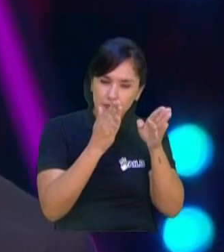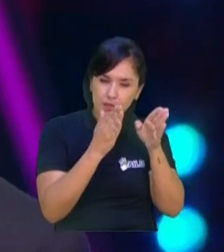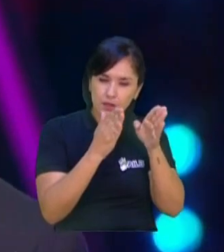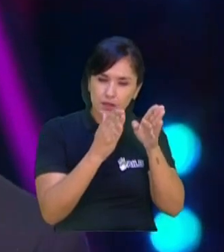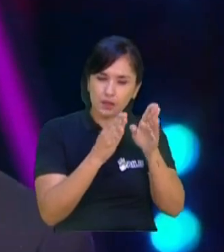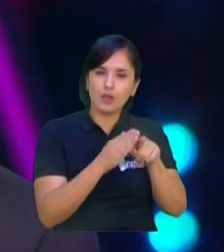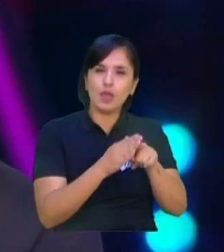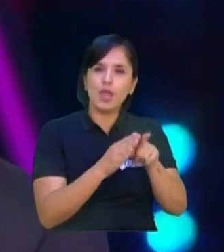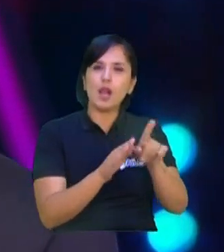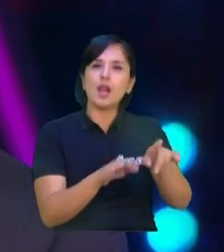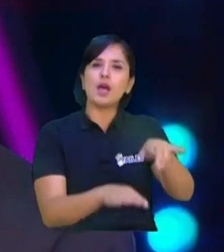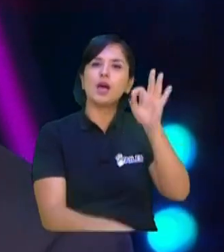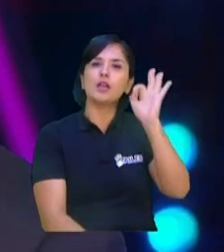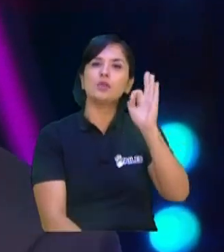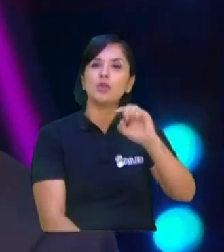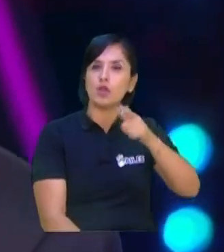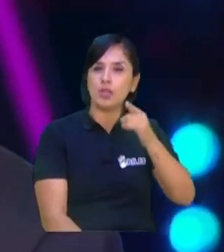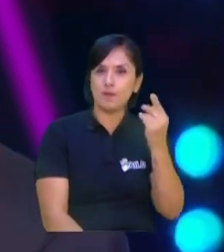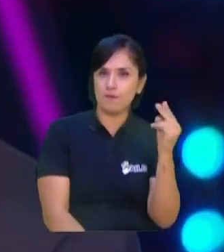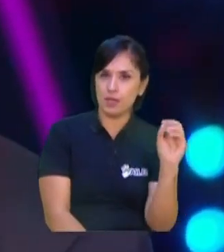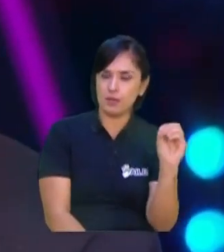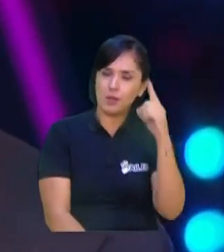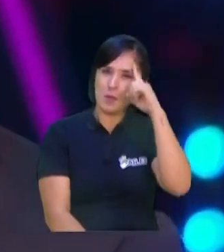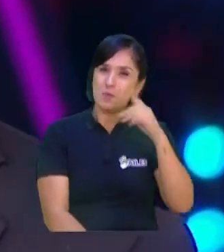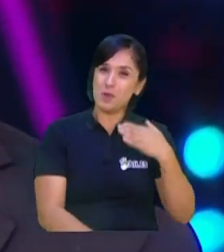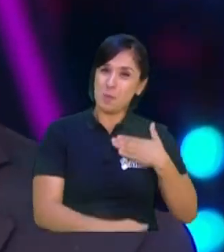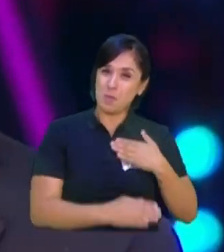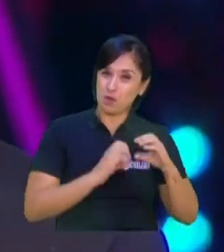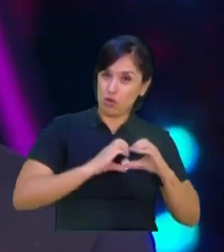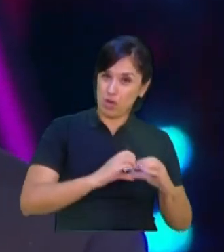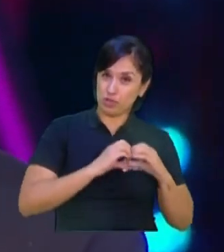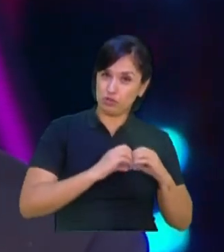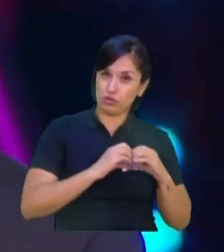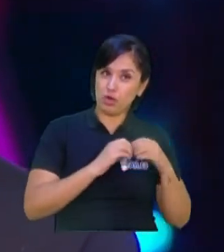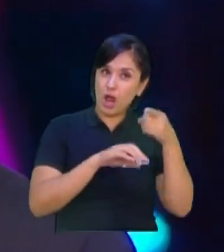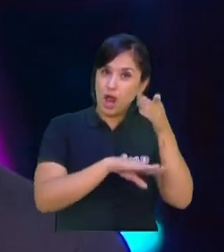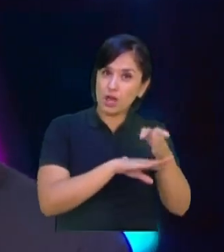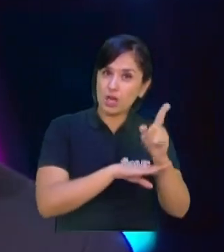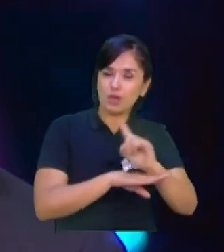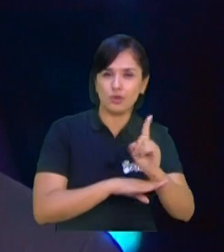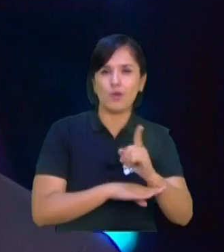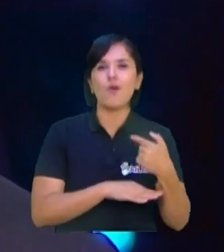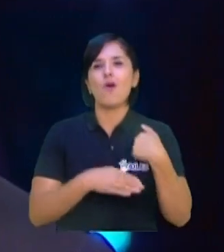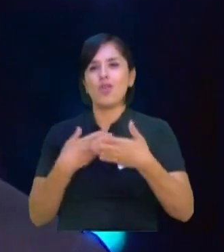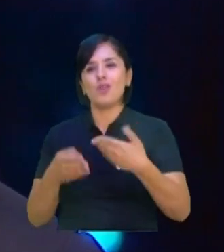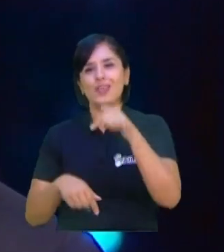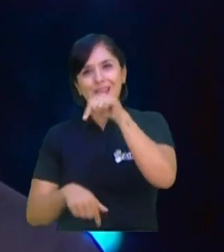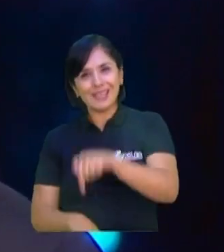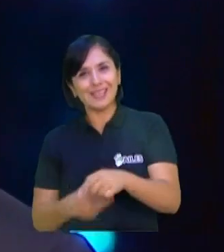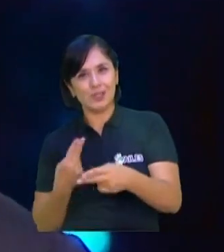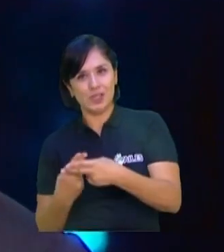corazón aquí, con ustedes, en la Teletón. Por una razón muy simple.